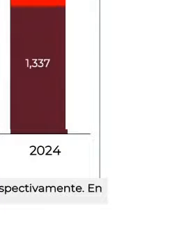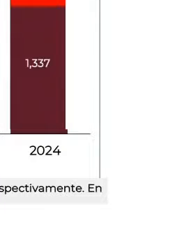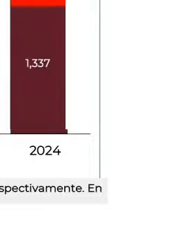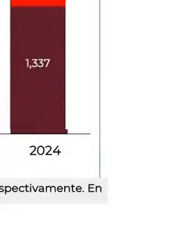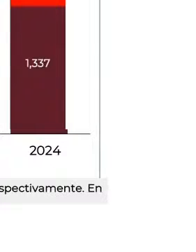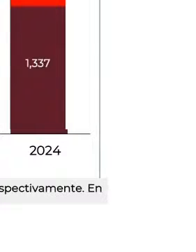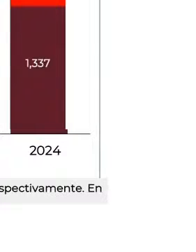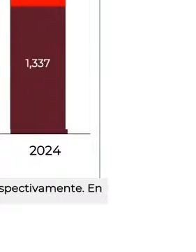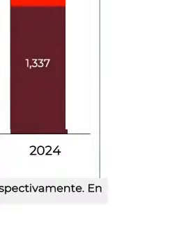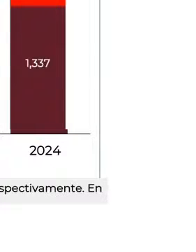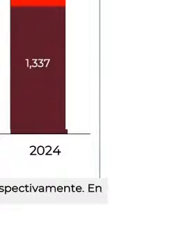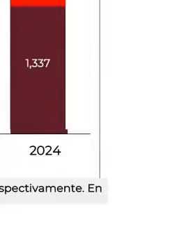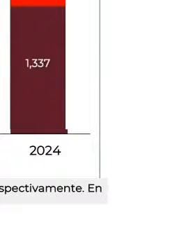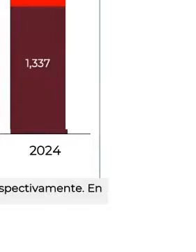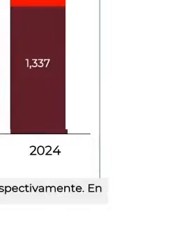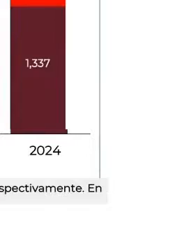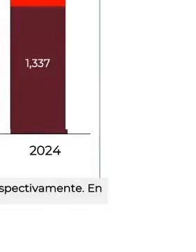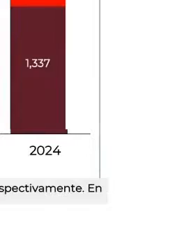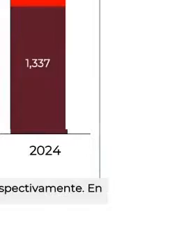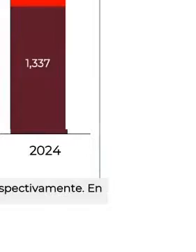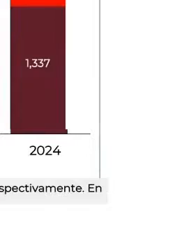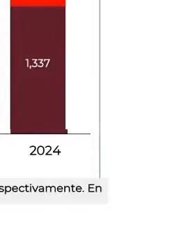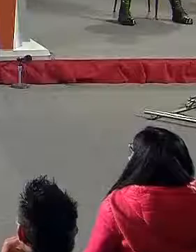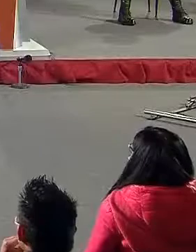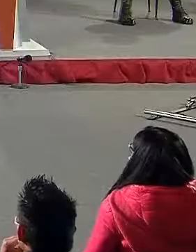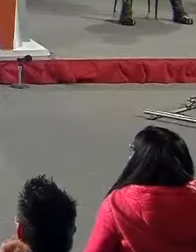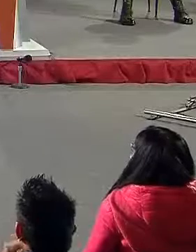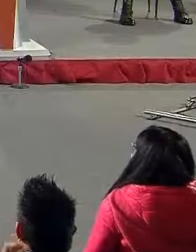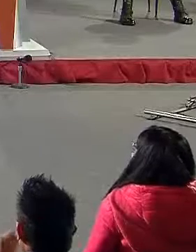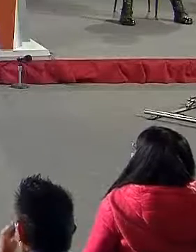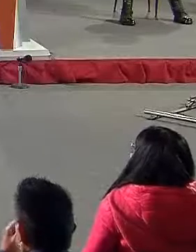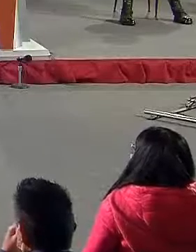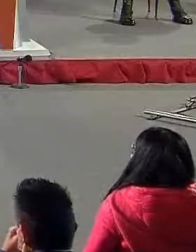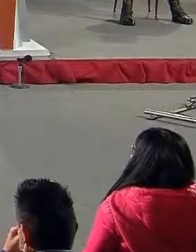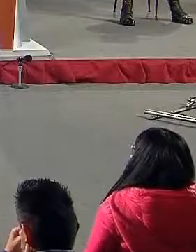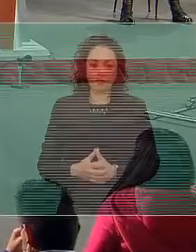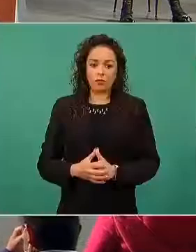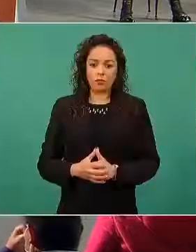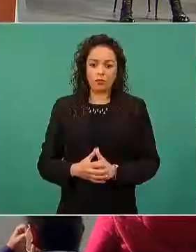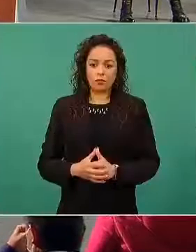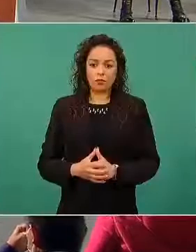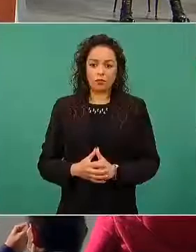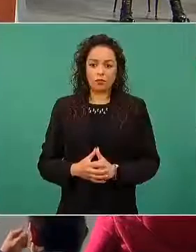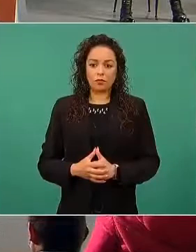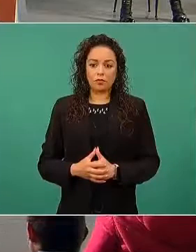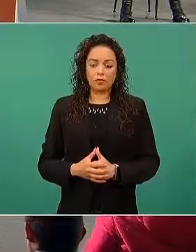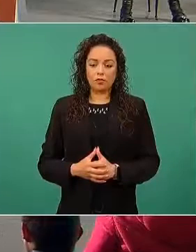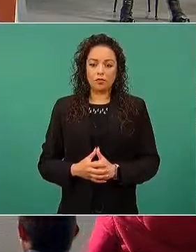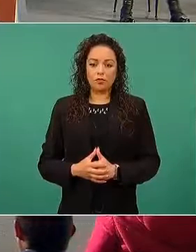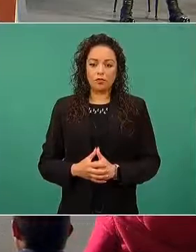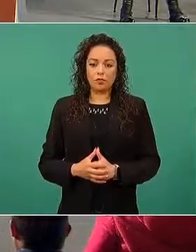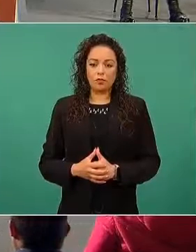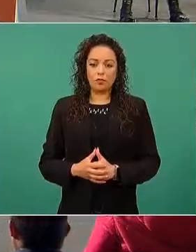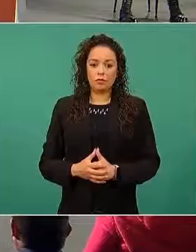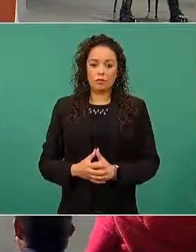mexicano. La que sigue, por favor. Esta le cedería yo la palabra a la secretaria de Energía.